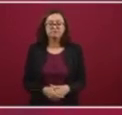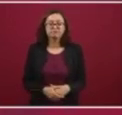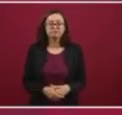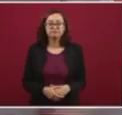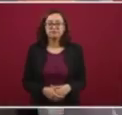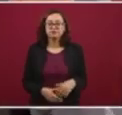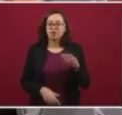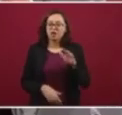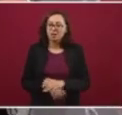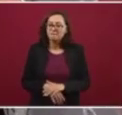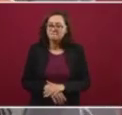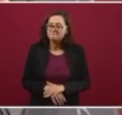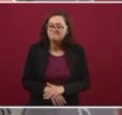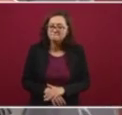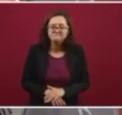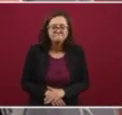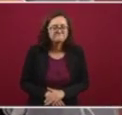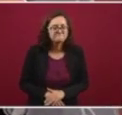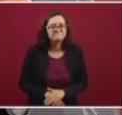lo más